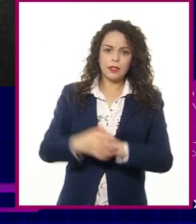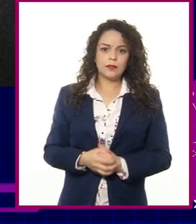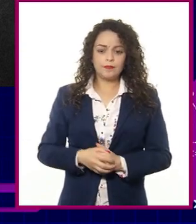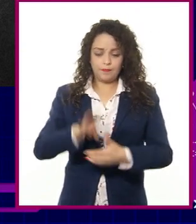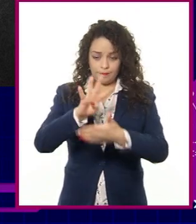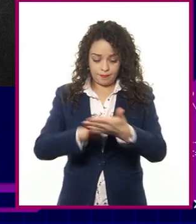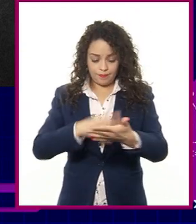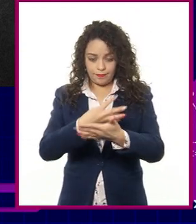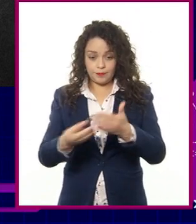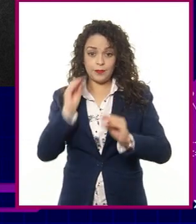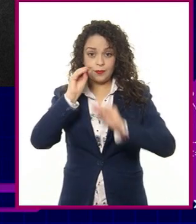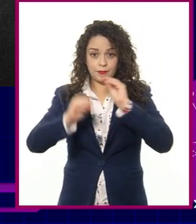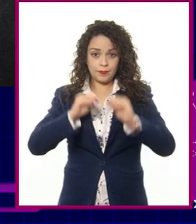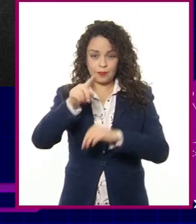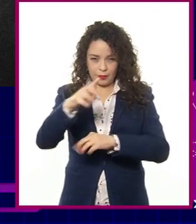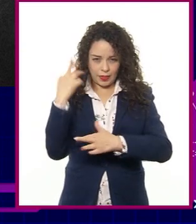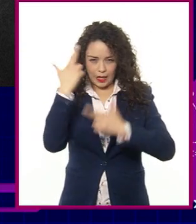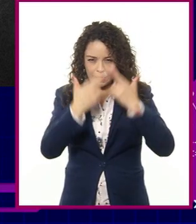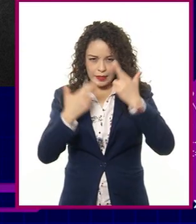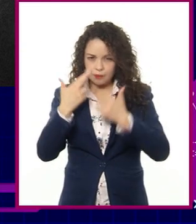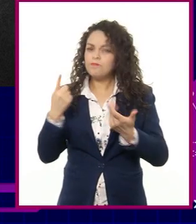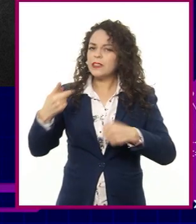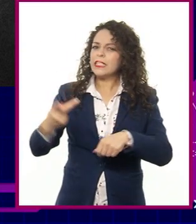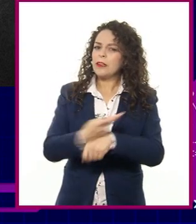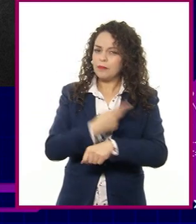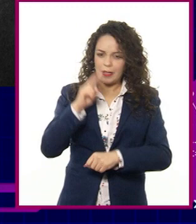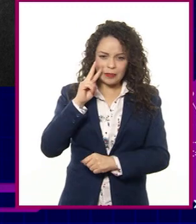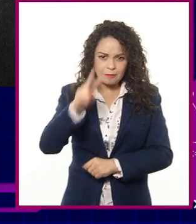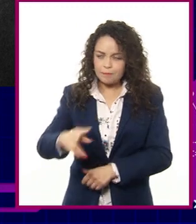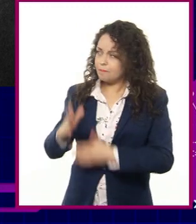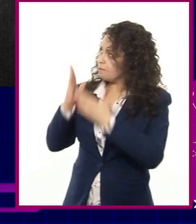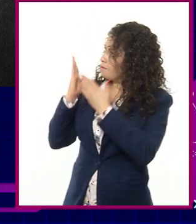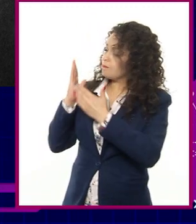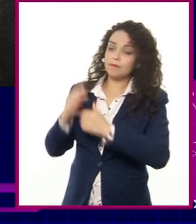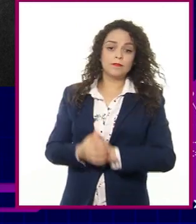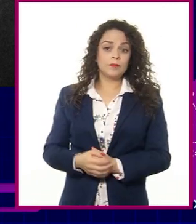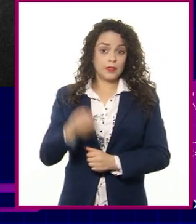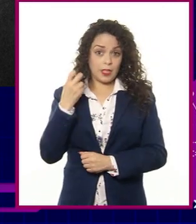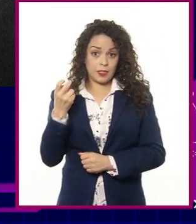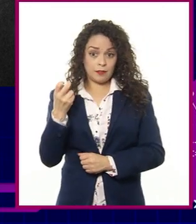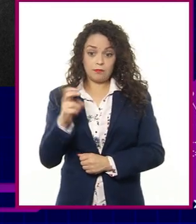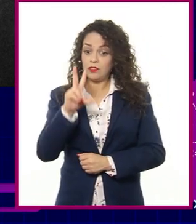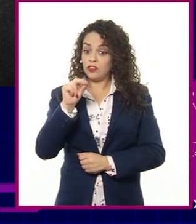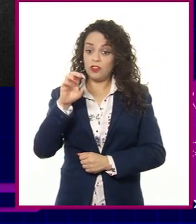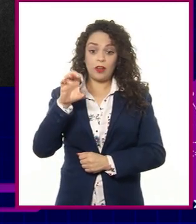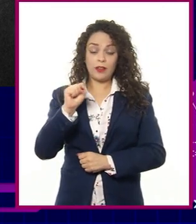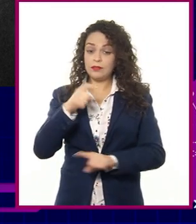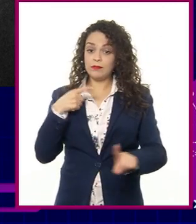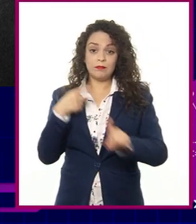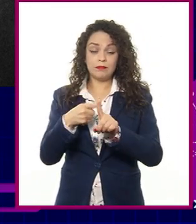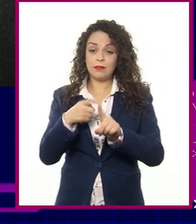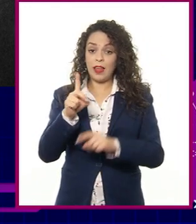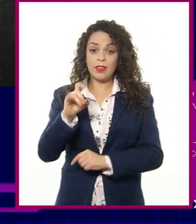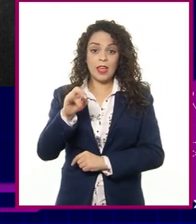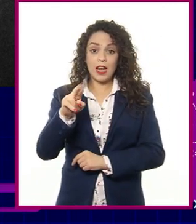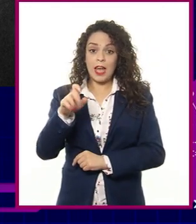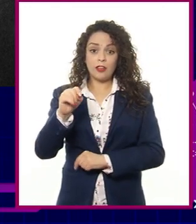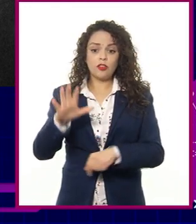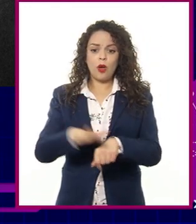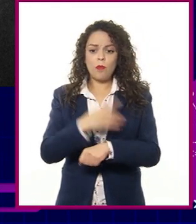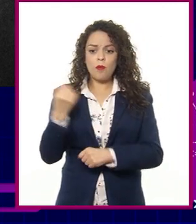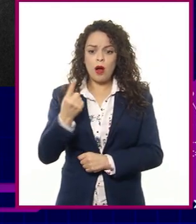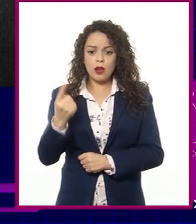valores anteriores y analicémoslos. Como ven, esta tabla no es de proporcionalidad directa, porque los valores de las